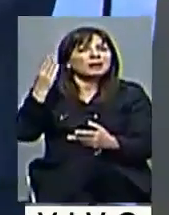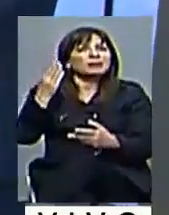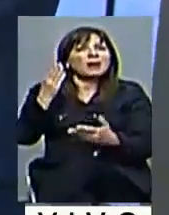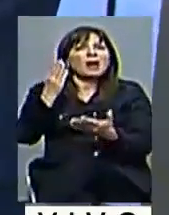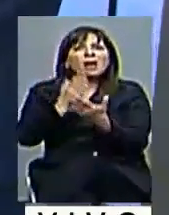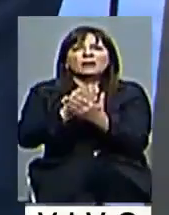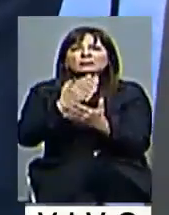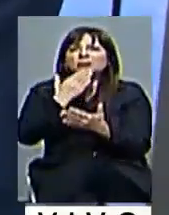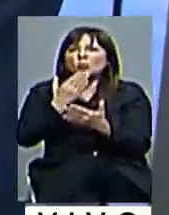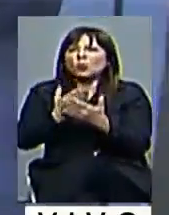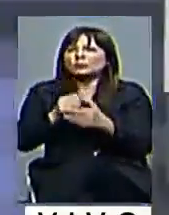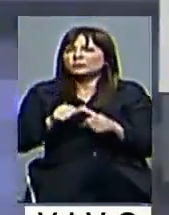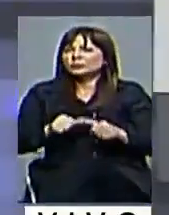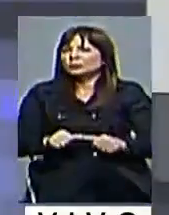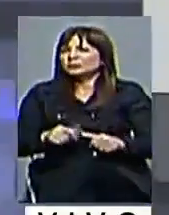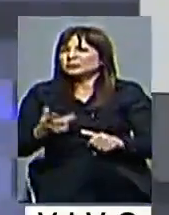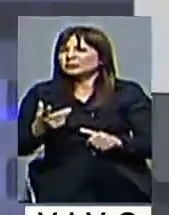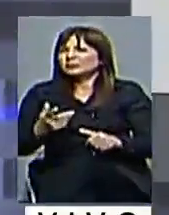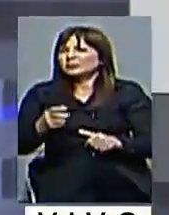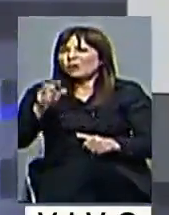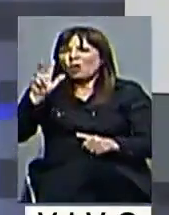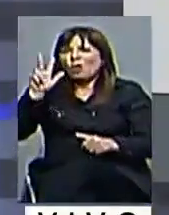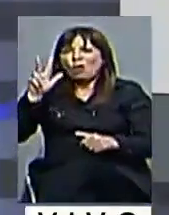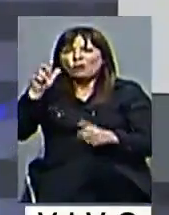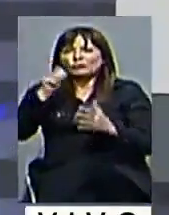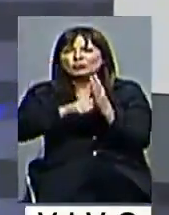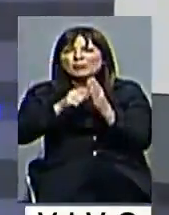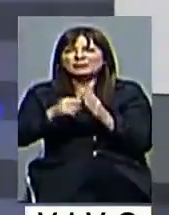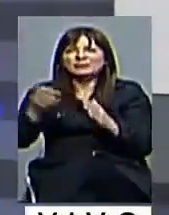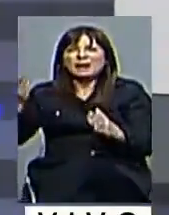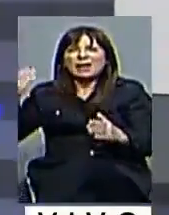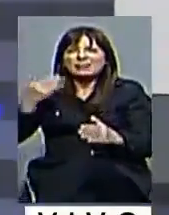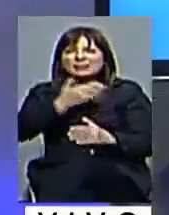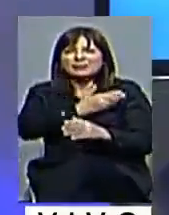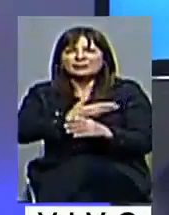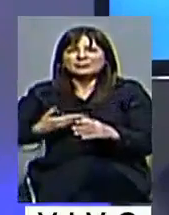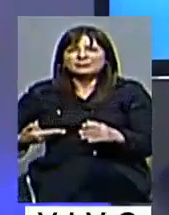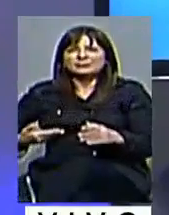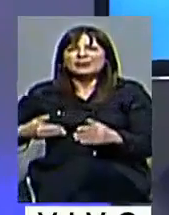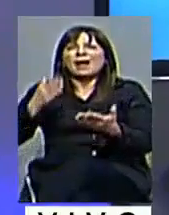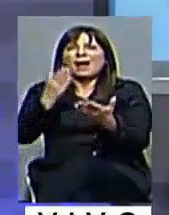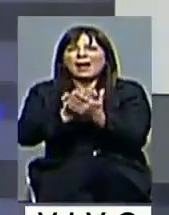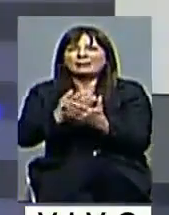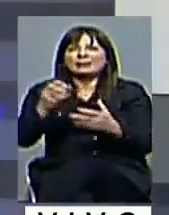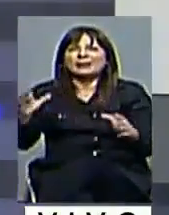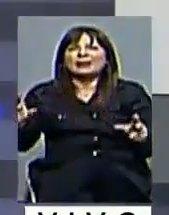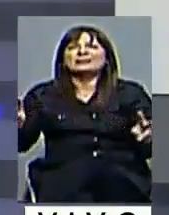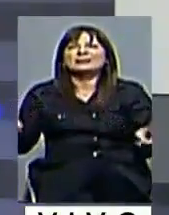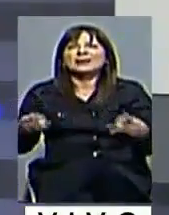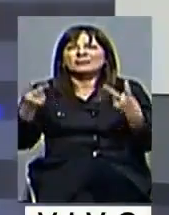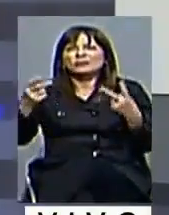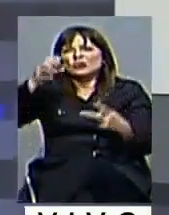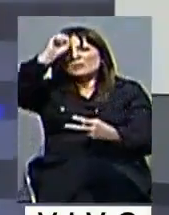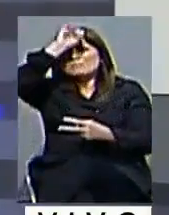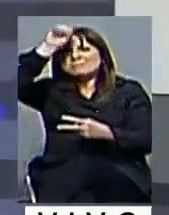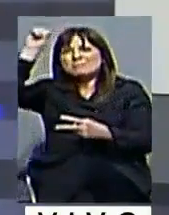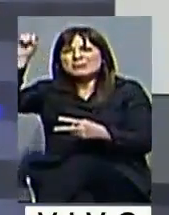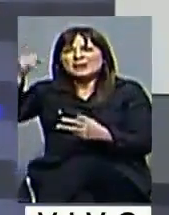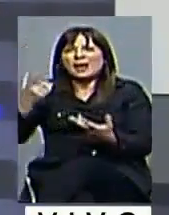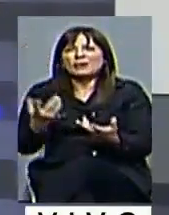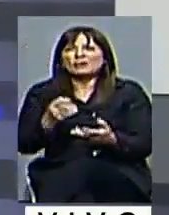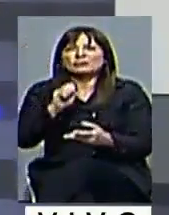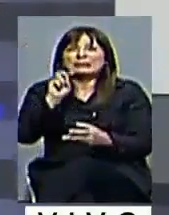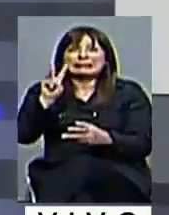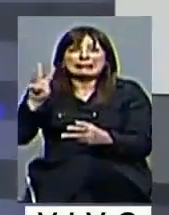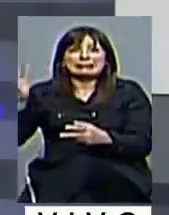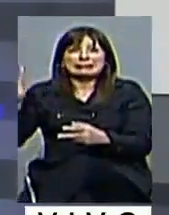duró 8 meses a Sebastián Piñera. Fue desde el comienzo del gobierno hasta el rescate de los mineros. Después entró en la crisis de Aysén y Magallanes y ya